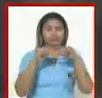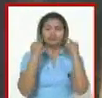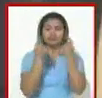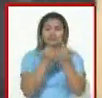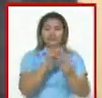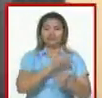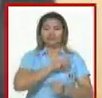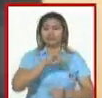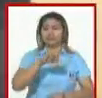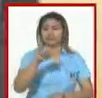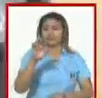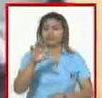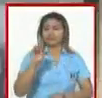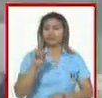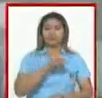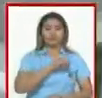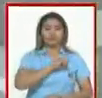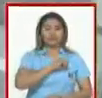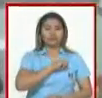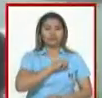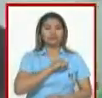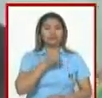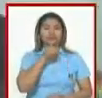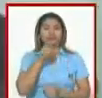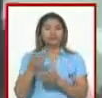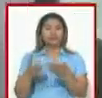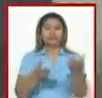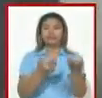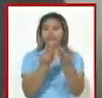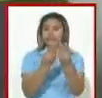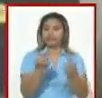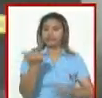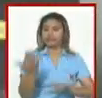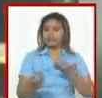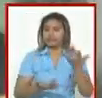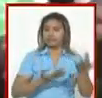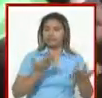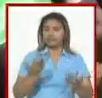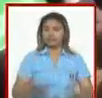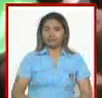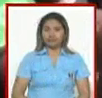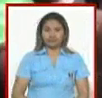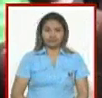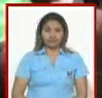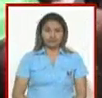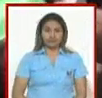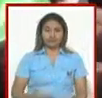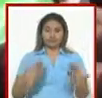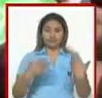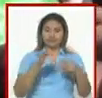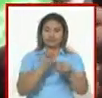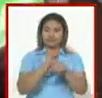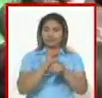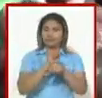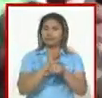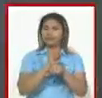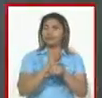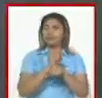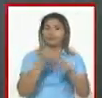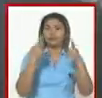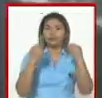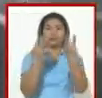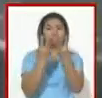policial de 150 efectivos y bomberos para poder sofocar este incendio y llevamos trabajando hasta estos mandos